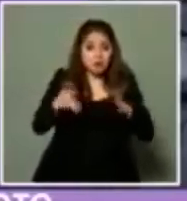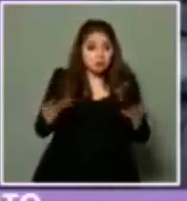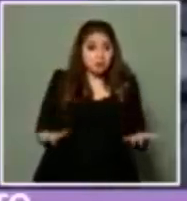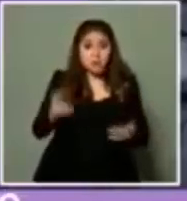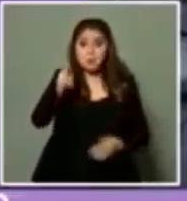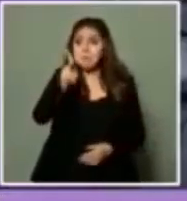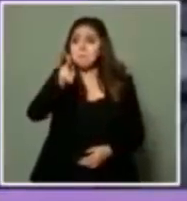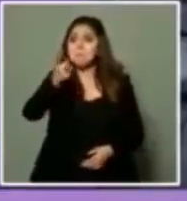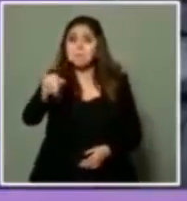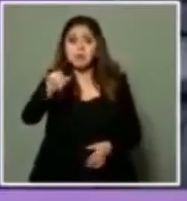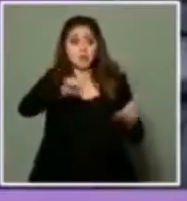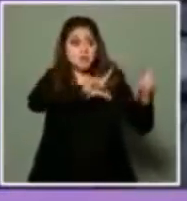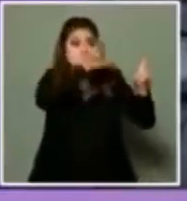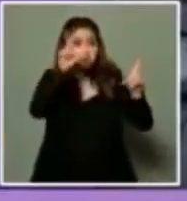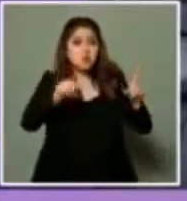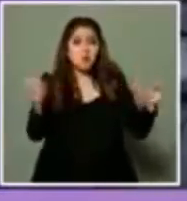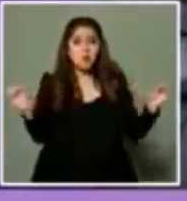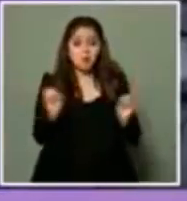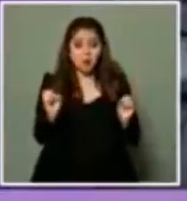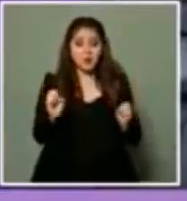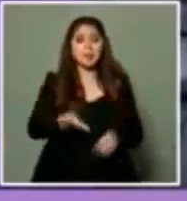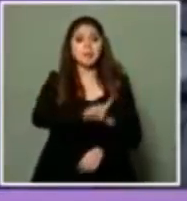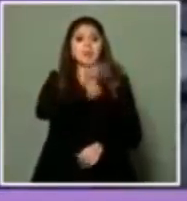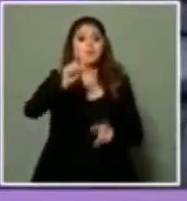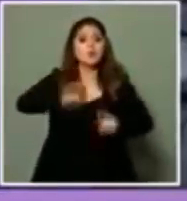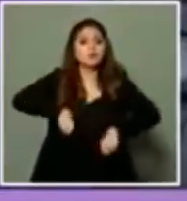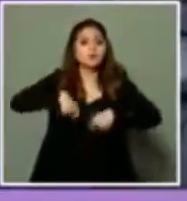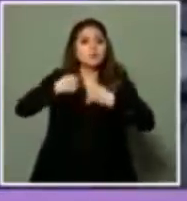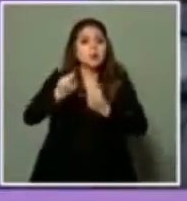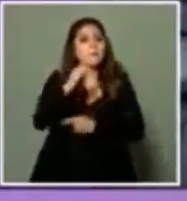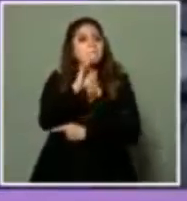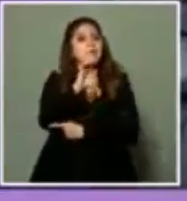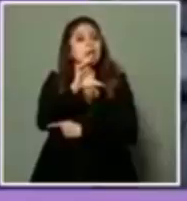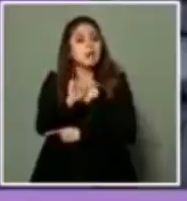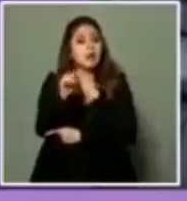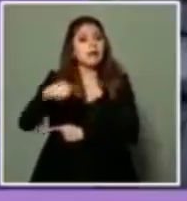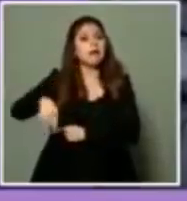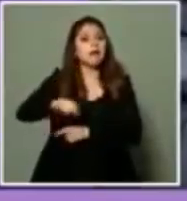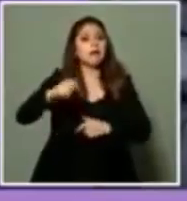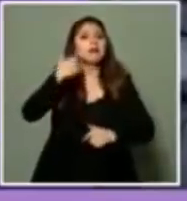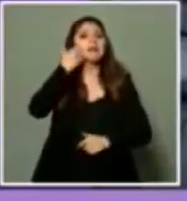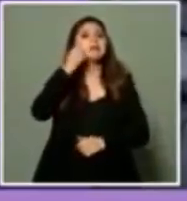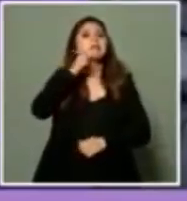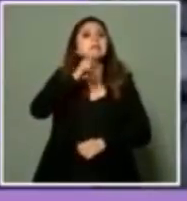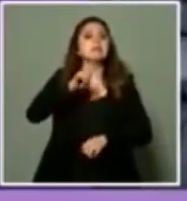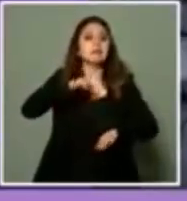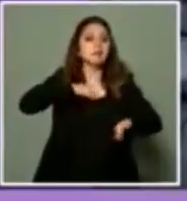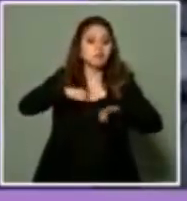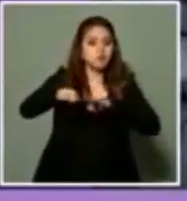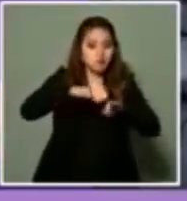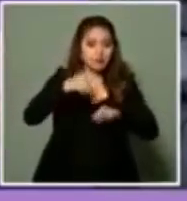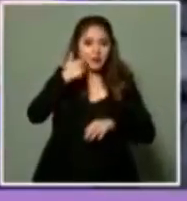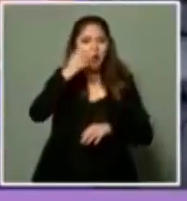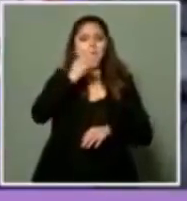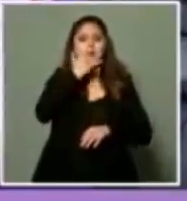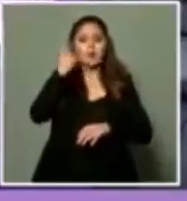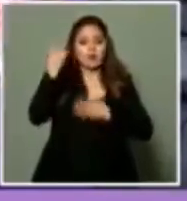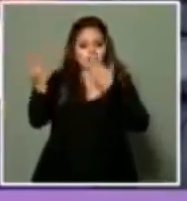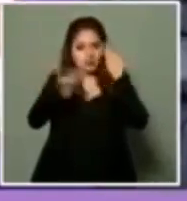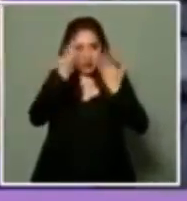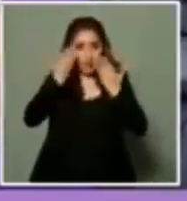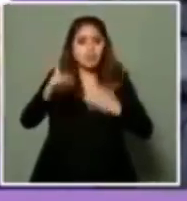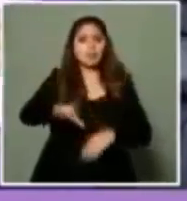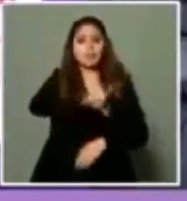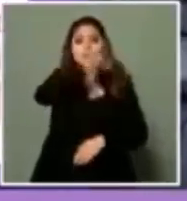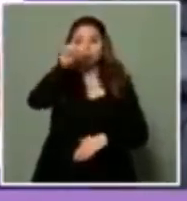nacional. Se le otorgará una beca a los que quieran continuar sus estudios y un apoyo de 3.600